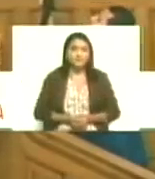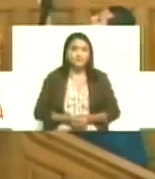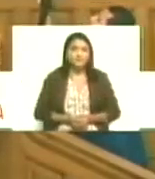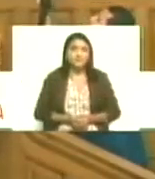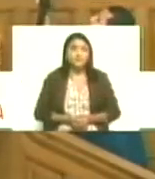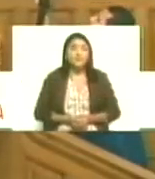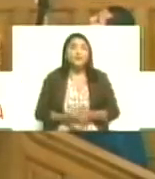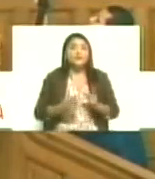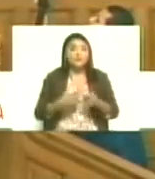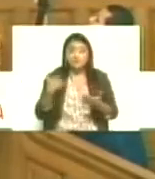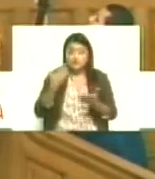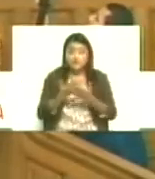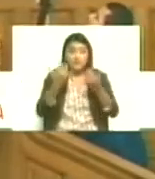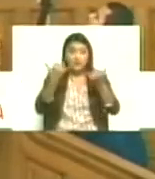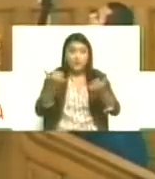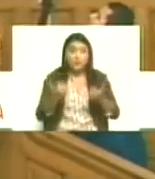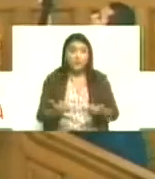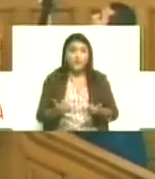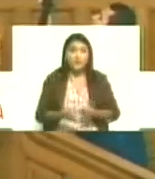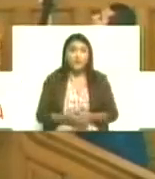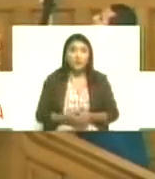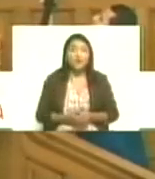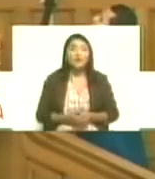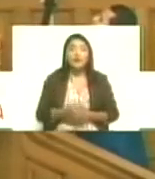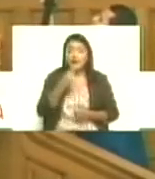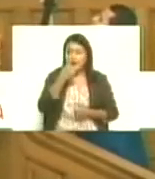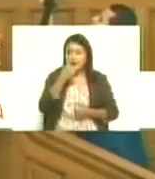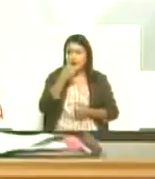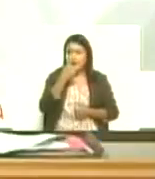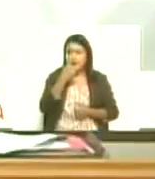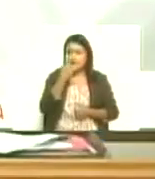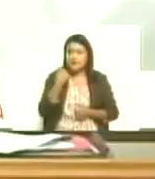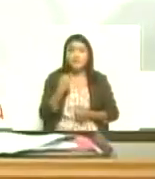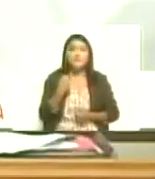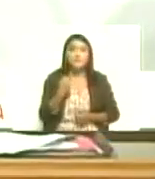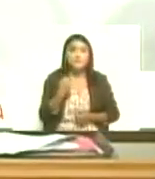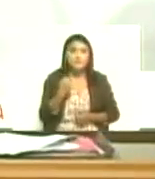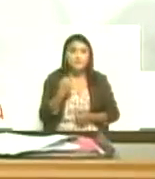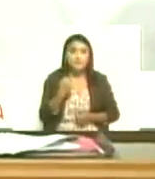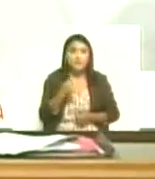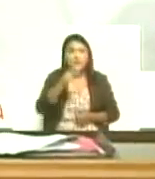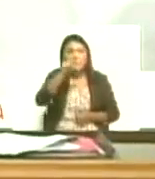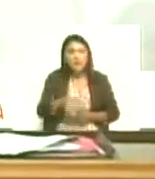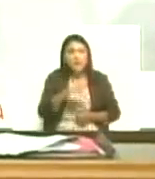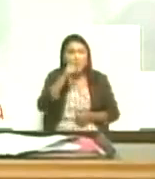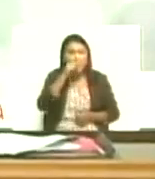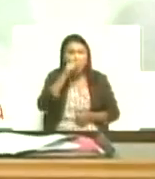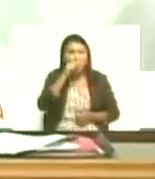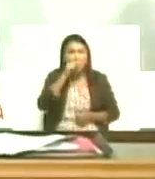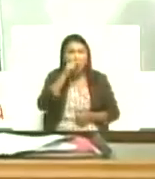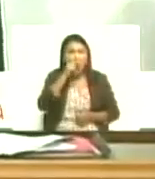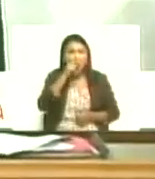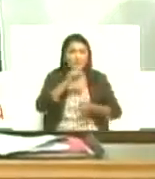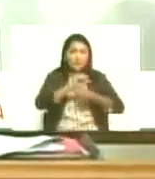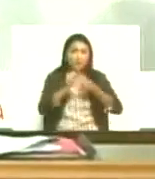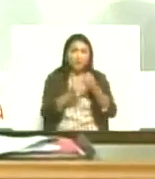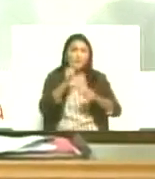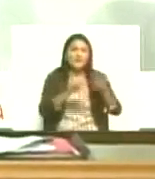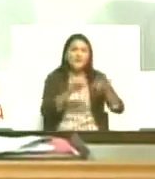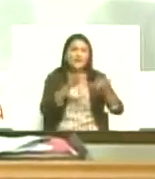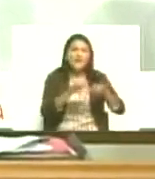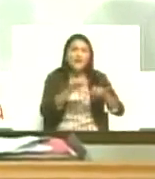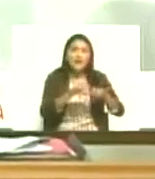ahora, en el día de ayer, un señor que funge como subsecretario de